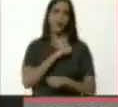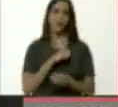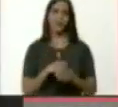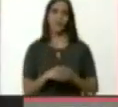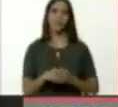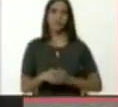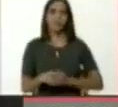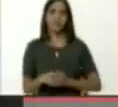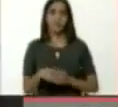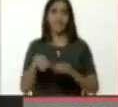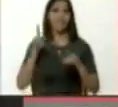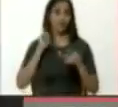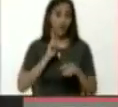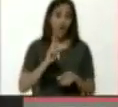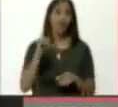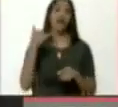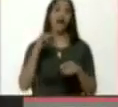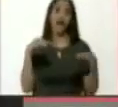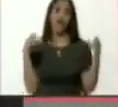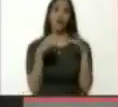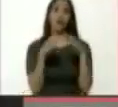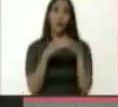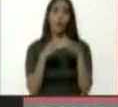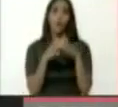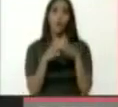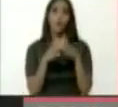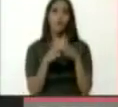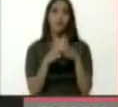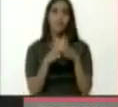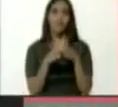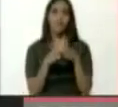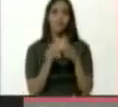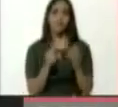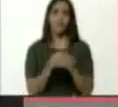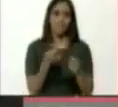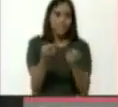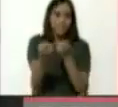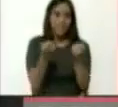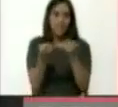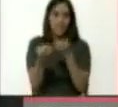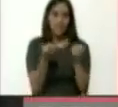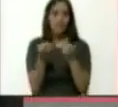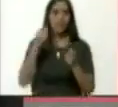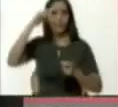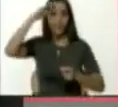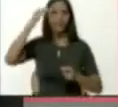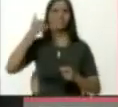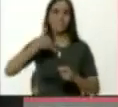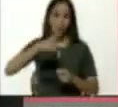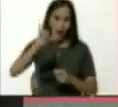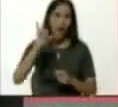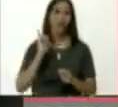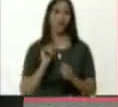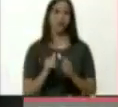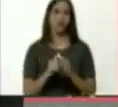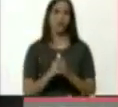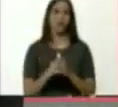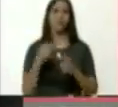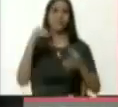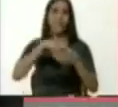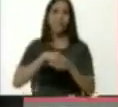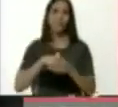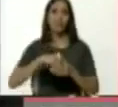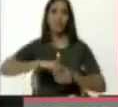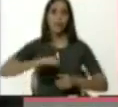convencido, no, que todavía existen factores que están conspirando entre las Fuerzas Armadas. Yo estoy convencido de que sí los hay. Y dentro de las fuerzas